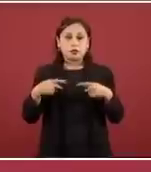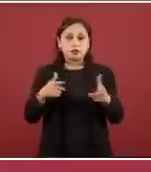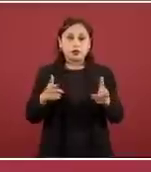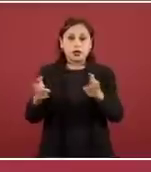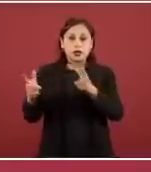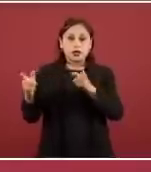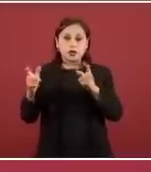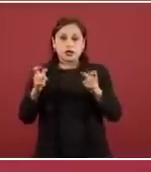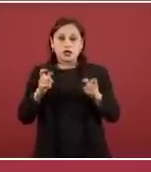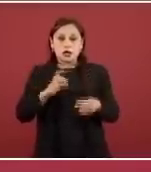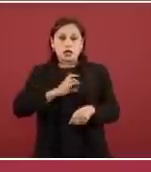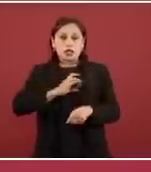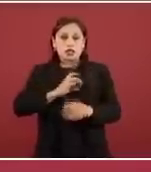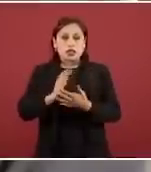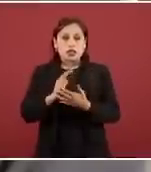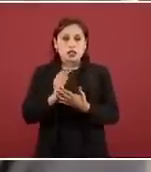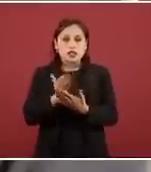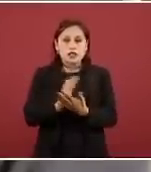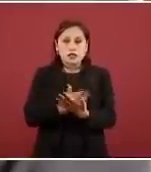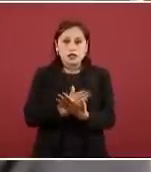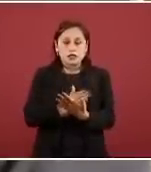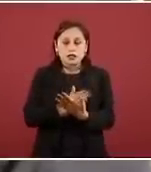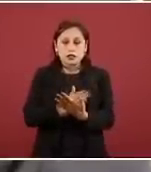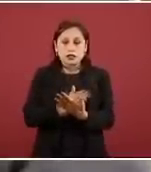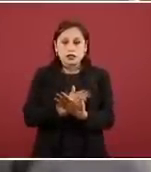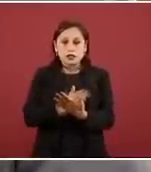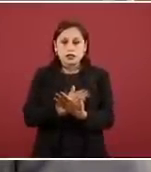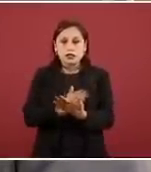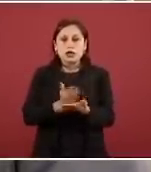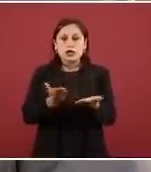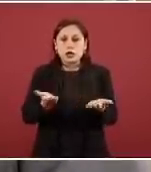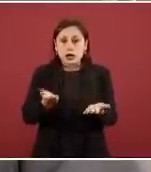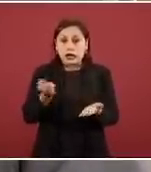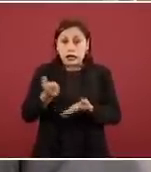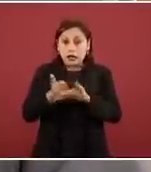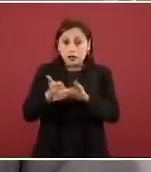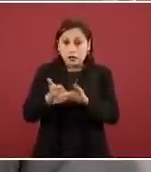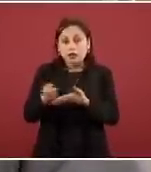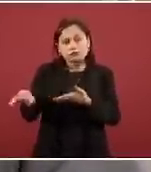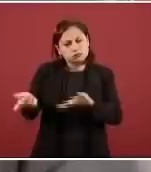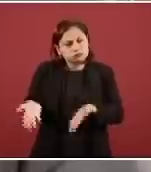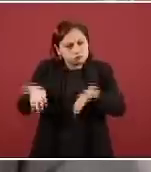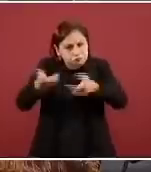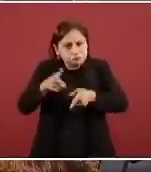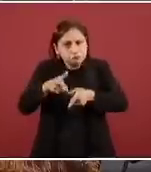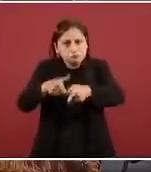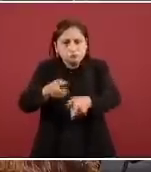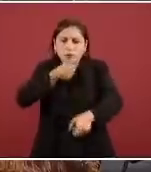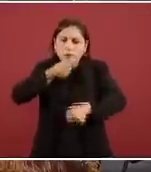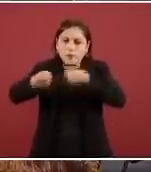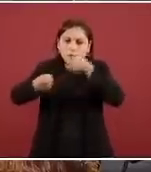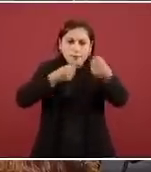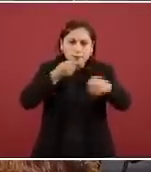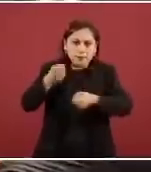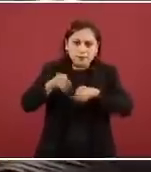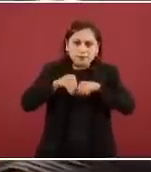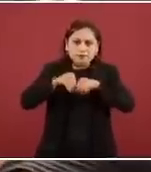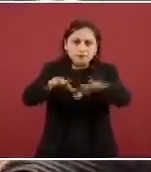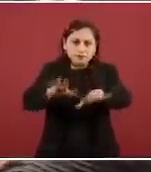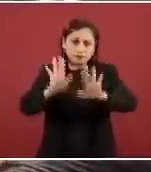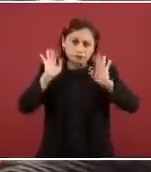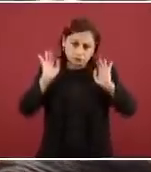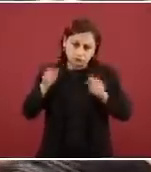evitan los balazos, sigue haciendo los reportajes. Sí, sí, pero espera,